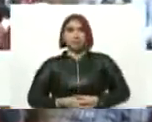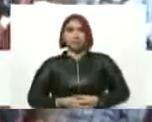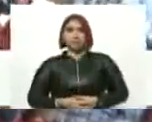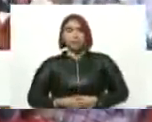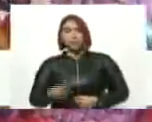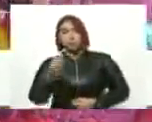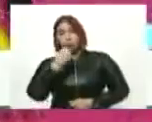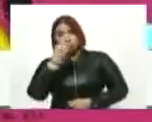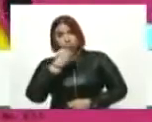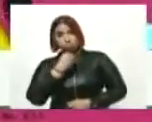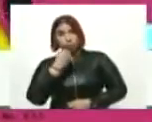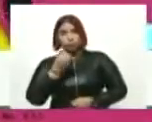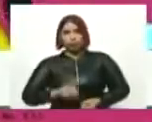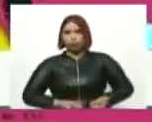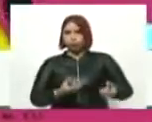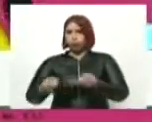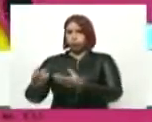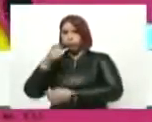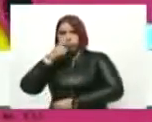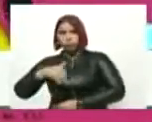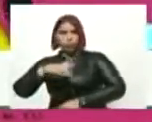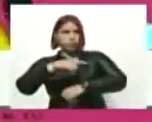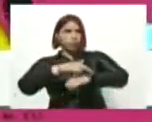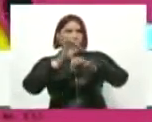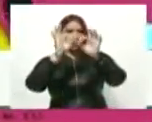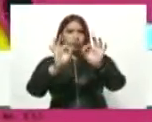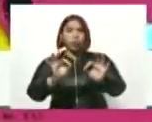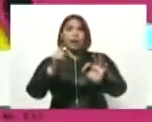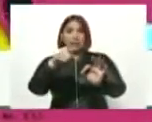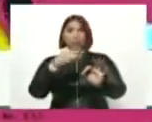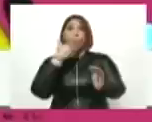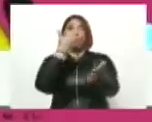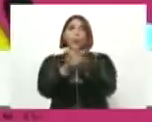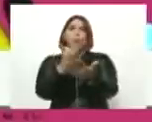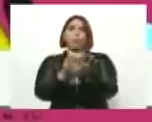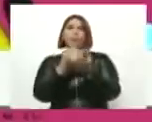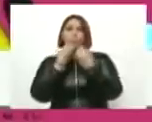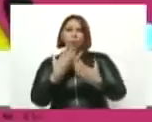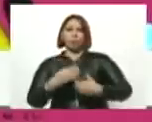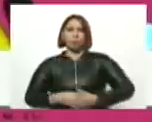los alimentos le lleguen a nuestro pueblo a la hora, en el momento. Eso sí es una propuesta, ¿ves?